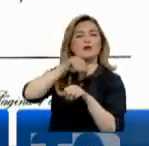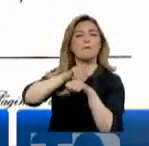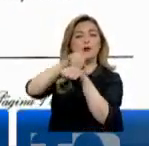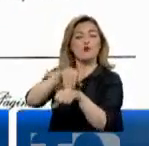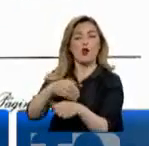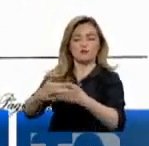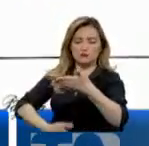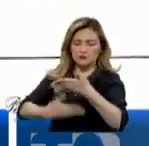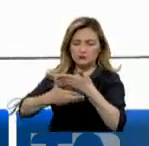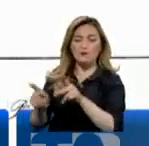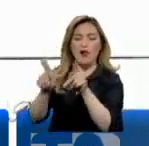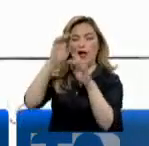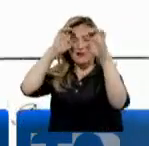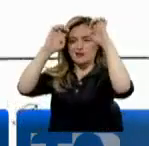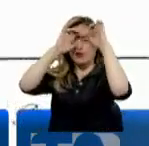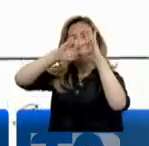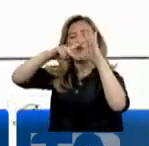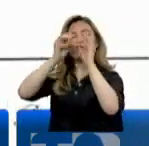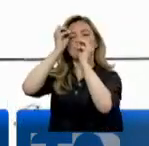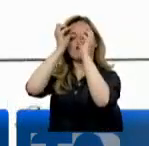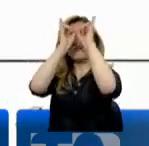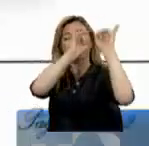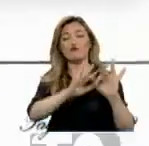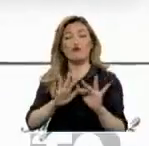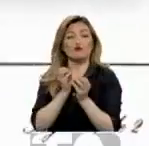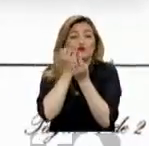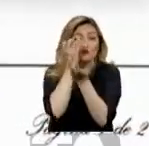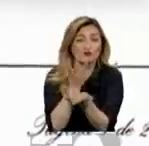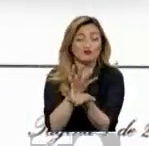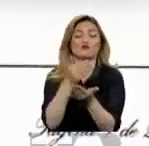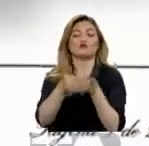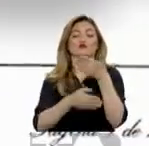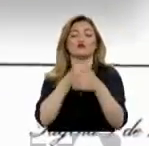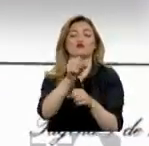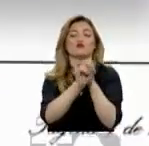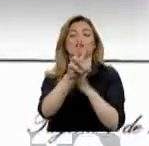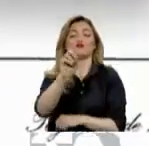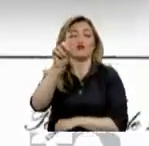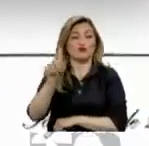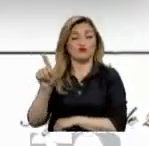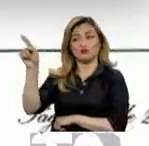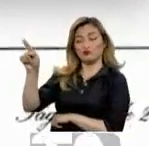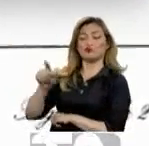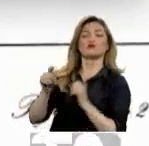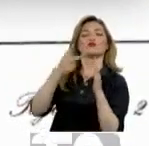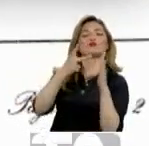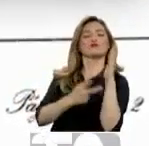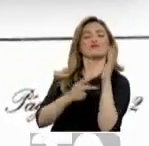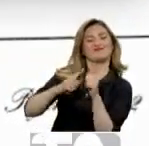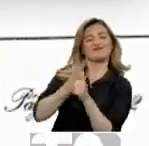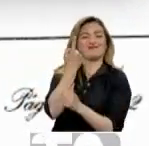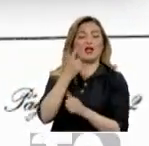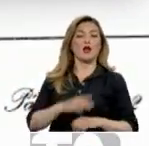de actualización del plan estratégico de tecnologías de la información para el proceso electoral del 2021 así constaba en el orden del día sin embargo